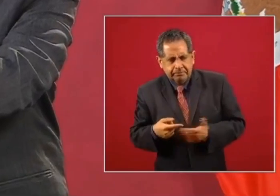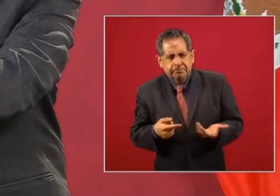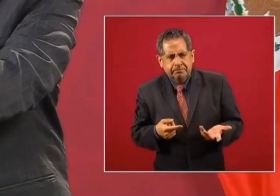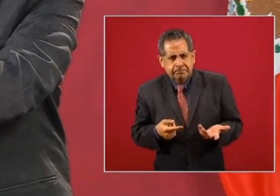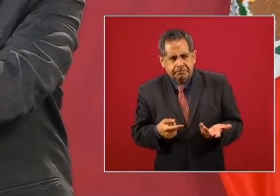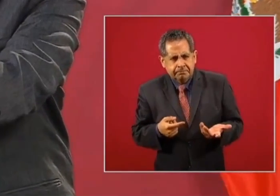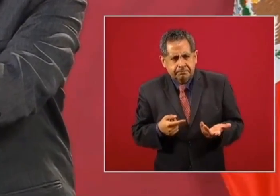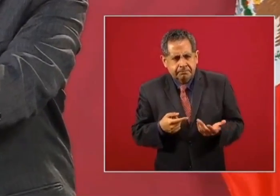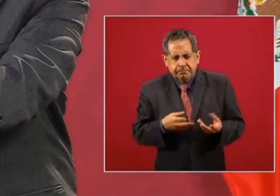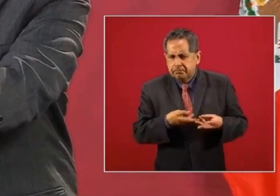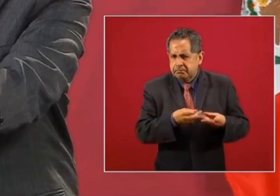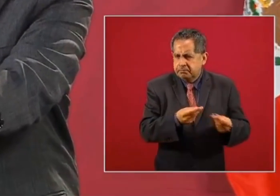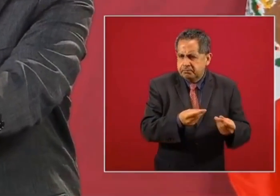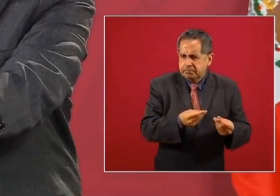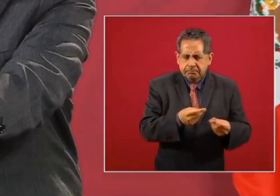Entonces,